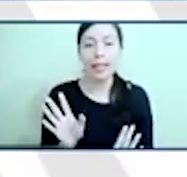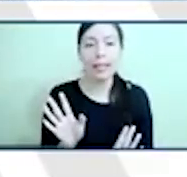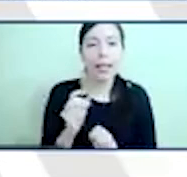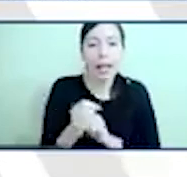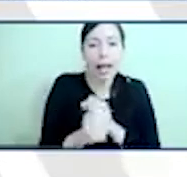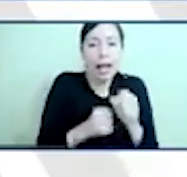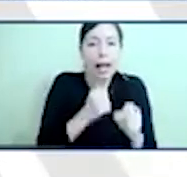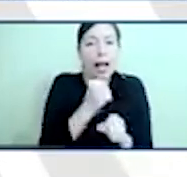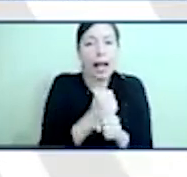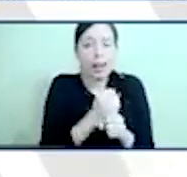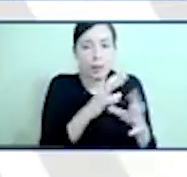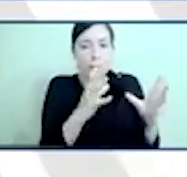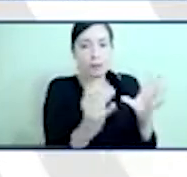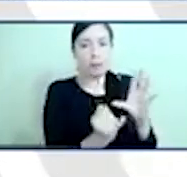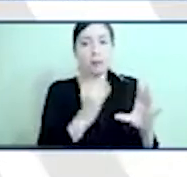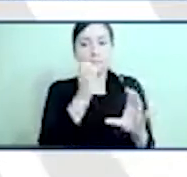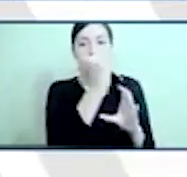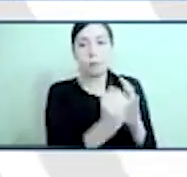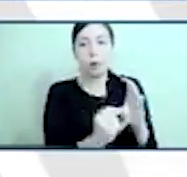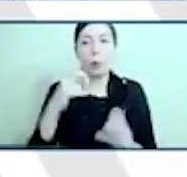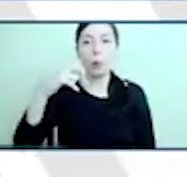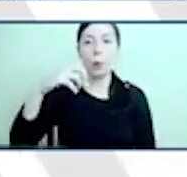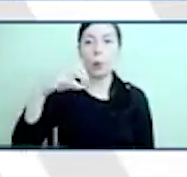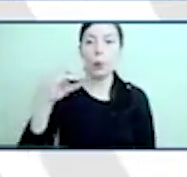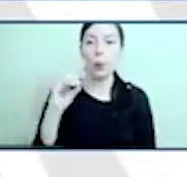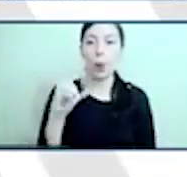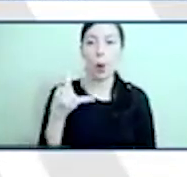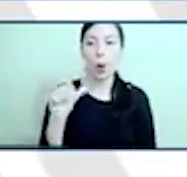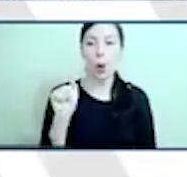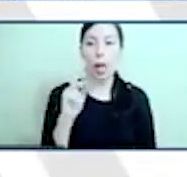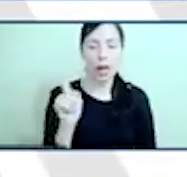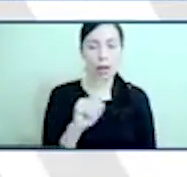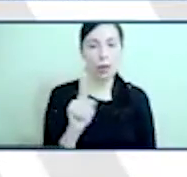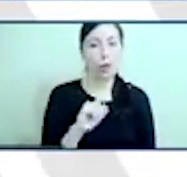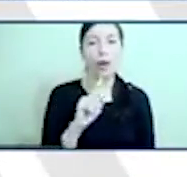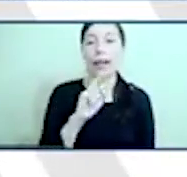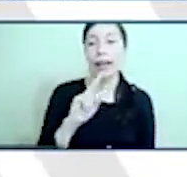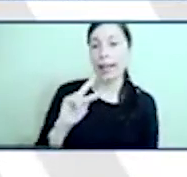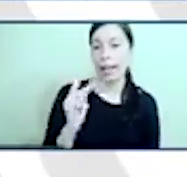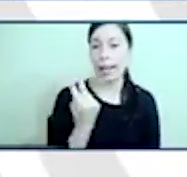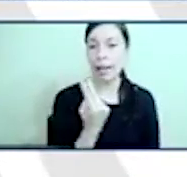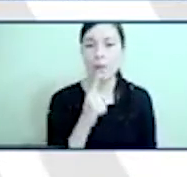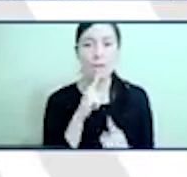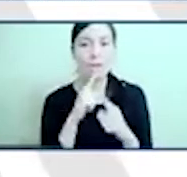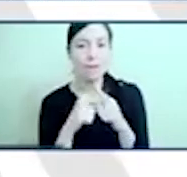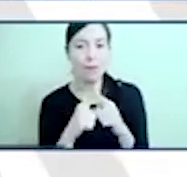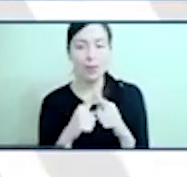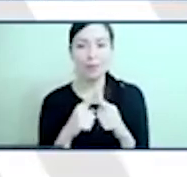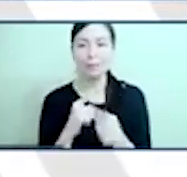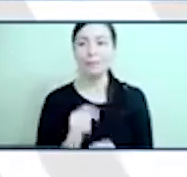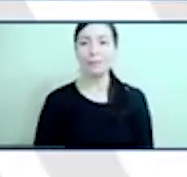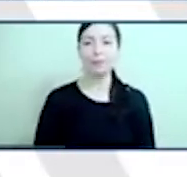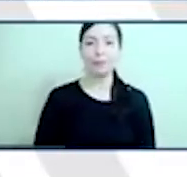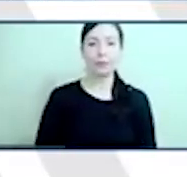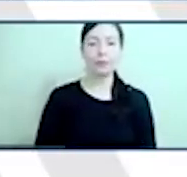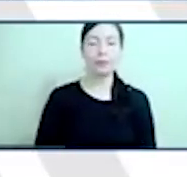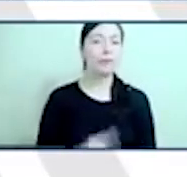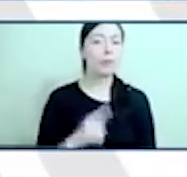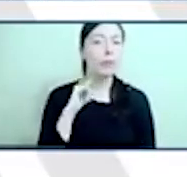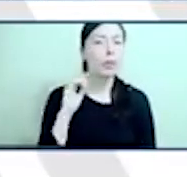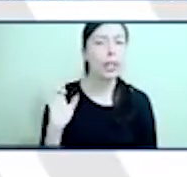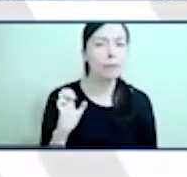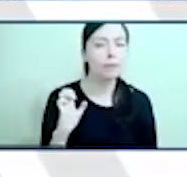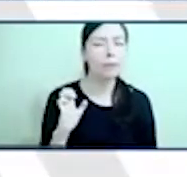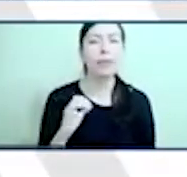Internacional Polar, sino que se le cambió el nombre al Año Geofísico Internacional. ¿Por qué ocurrió esto? Porque en la década de los